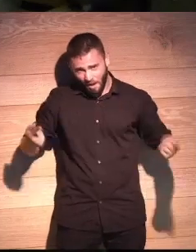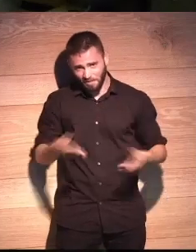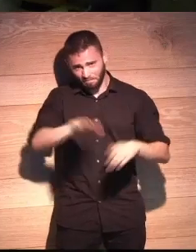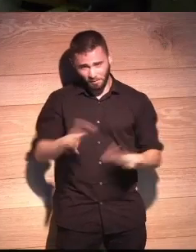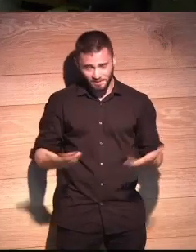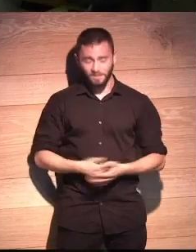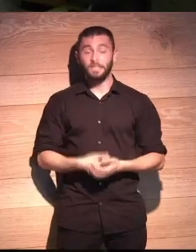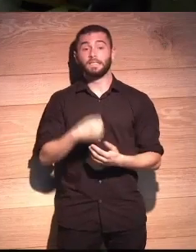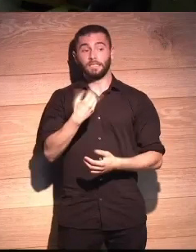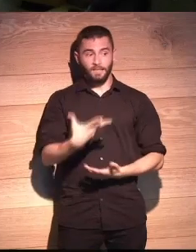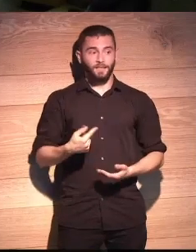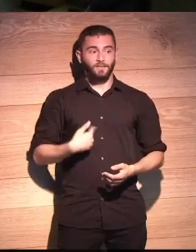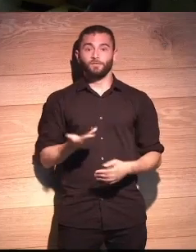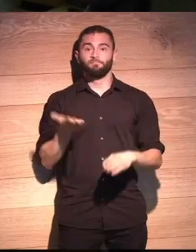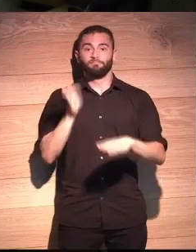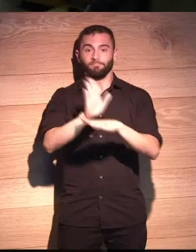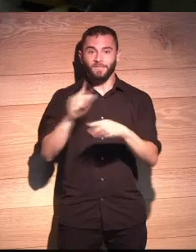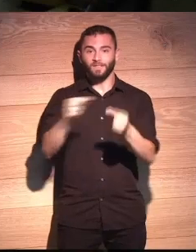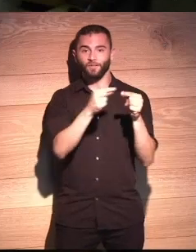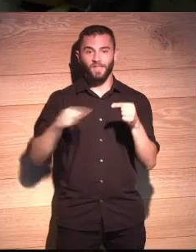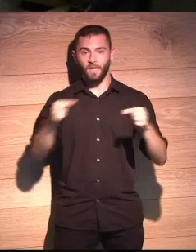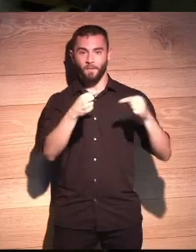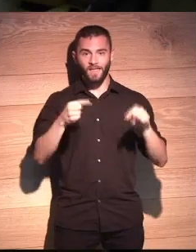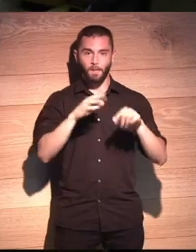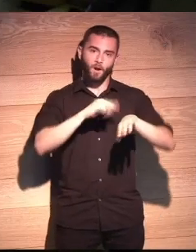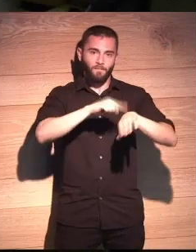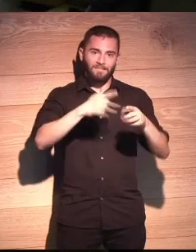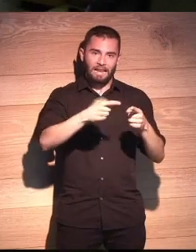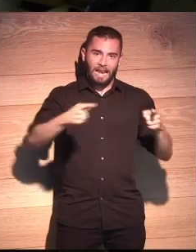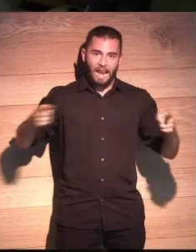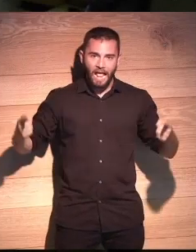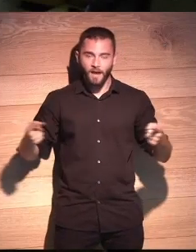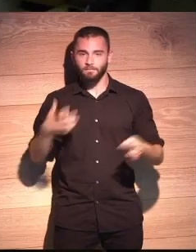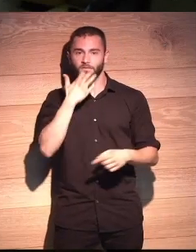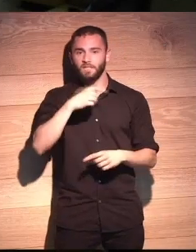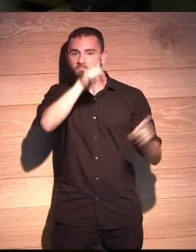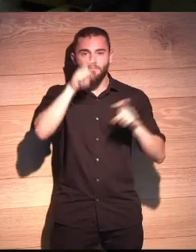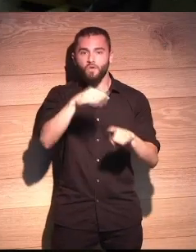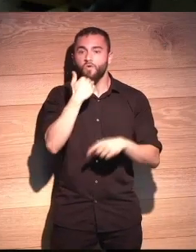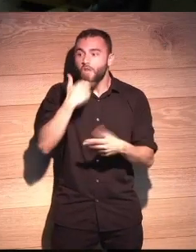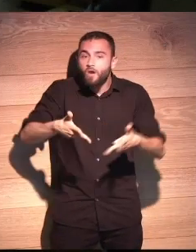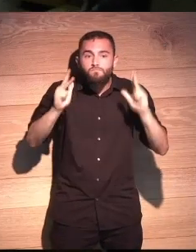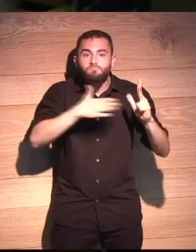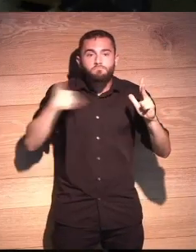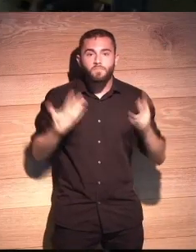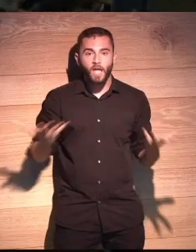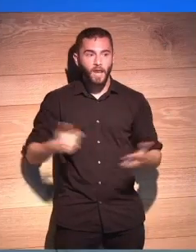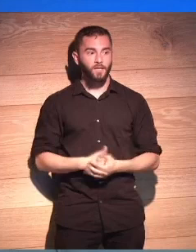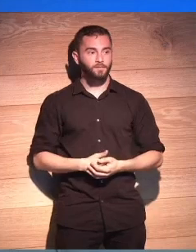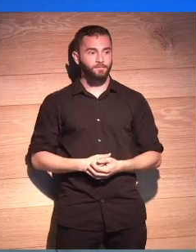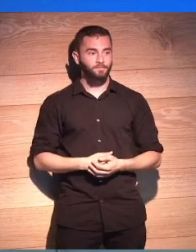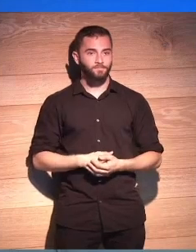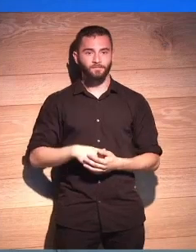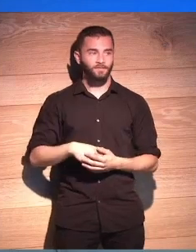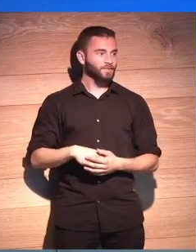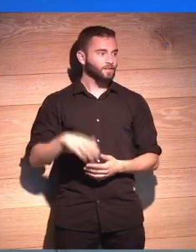Que, oye, que esto estaba planteado para un debate, pero nos hemos extendido, perdonad. Si alguien quiere hacer una pregunta, aquí estamos.